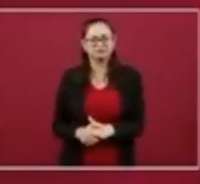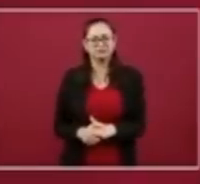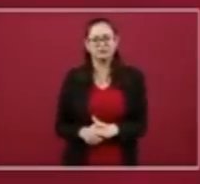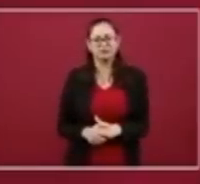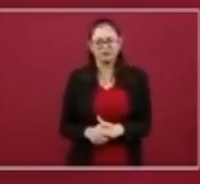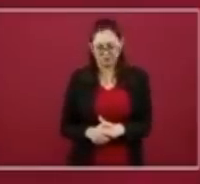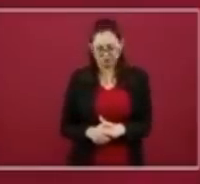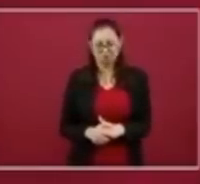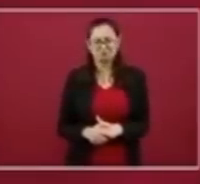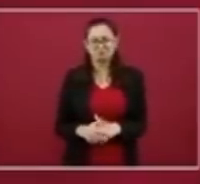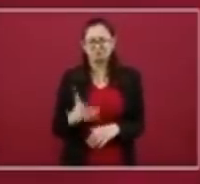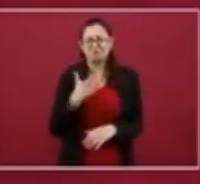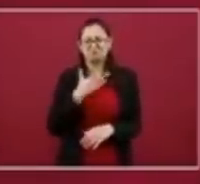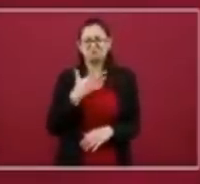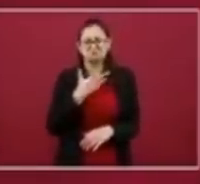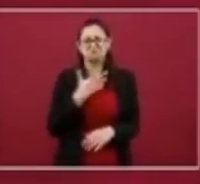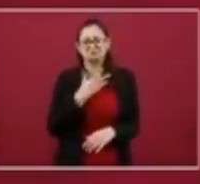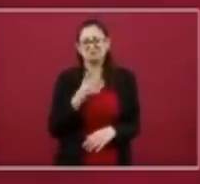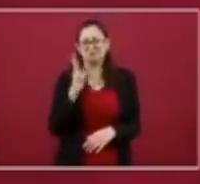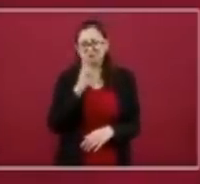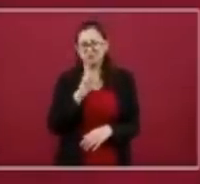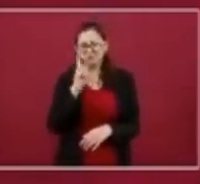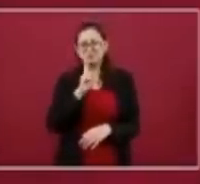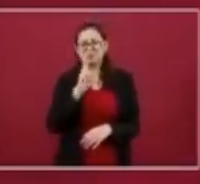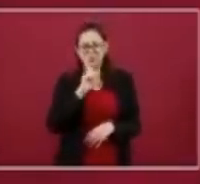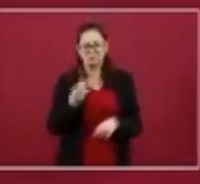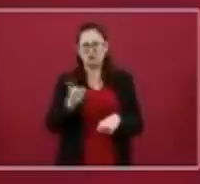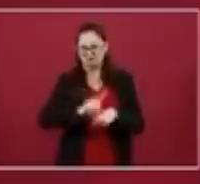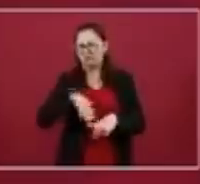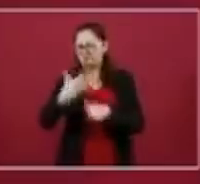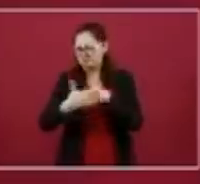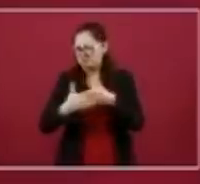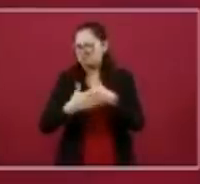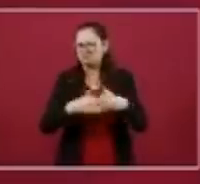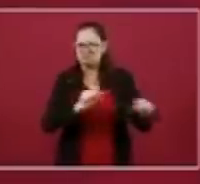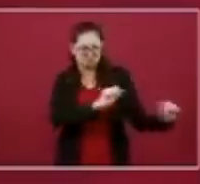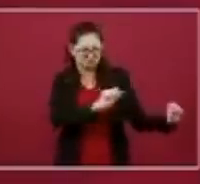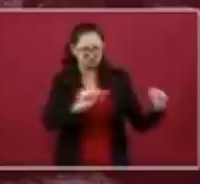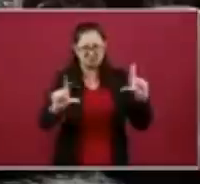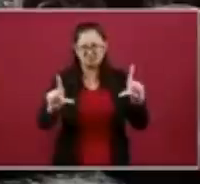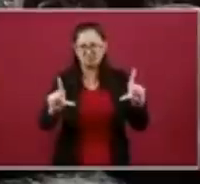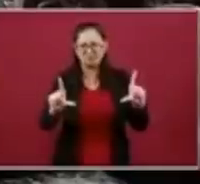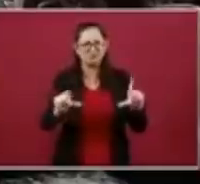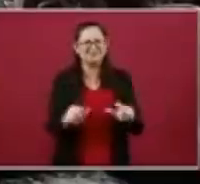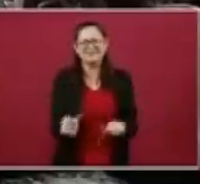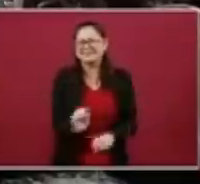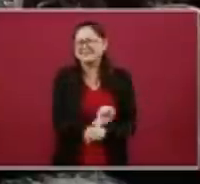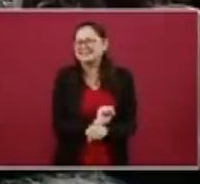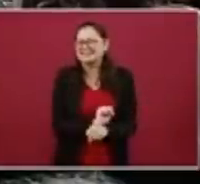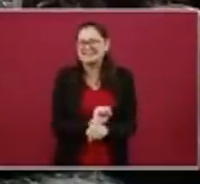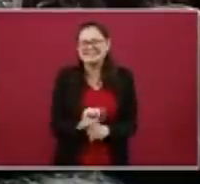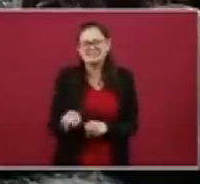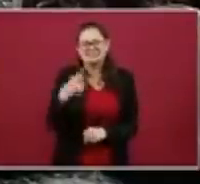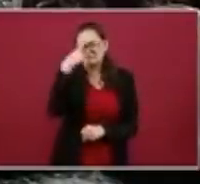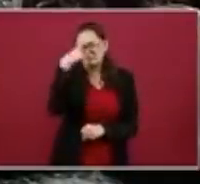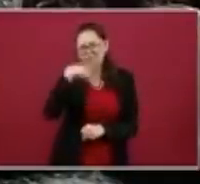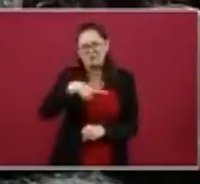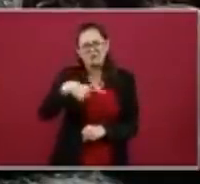Tengo las pruebas. Un día voy a traerlas, que es muy sencillo, de